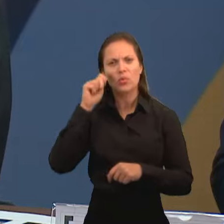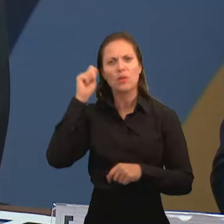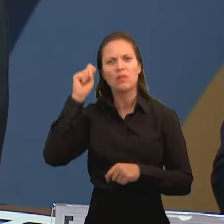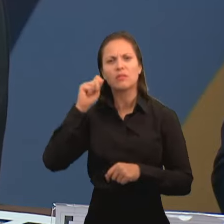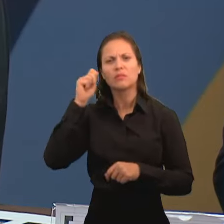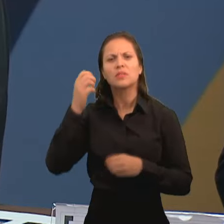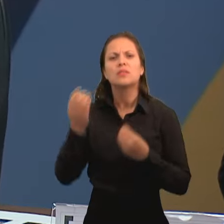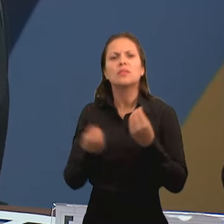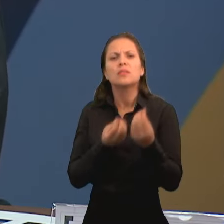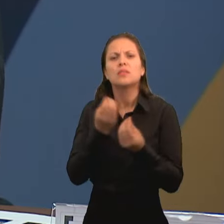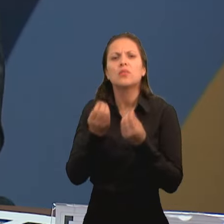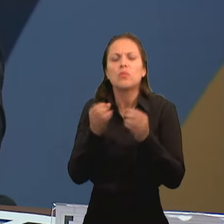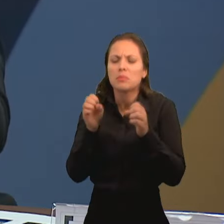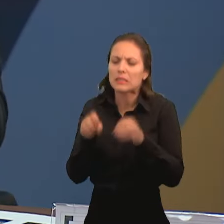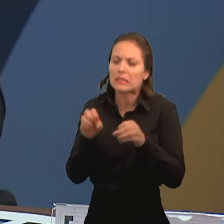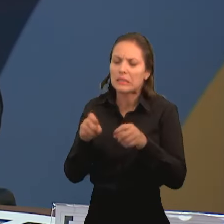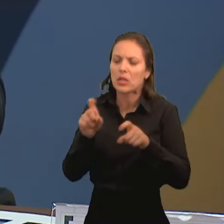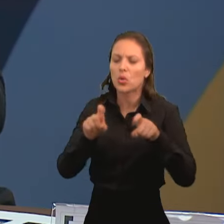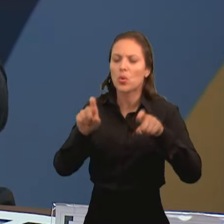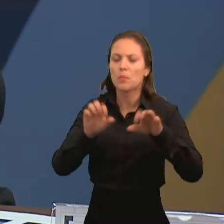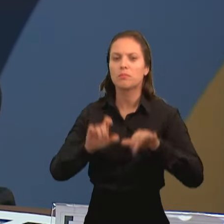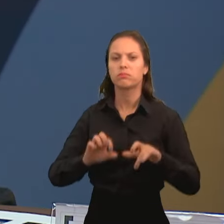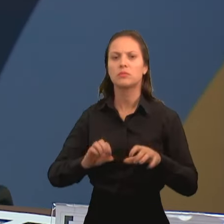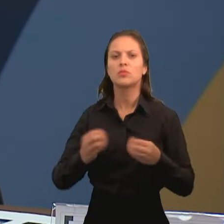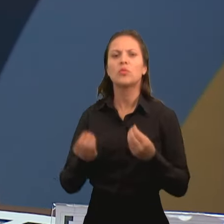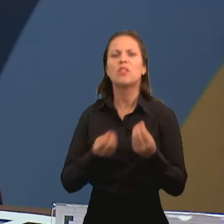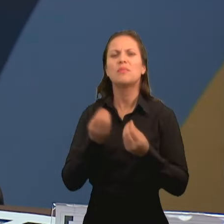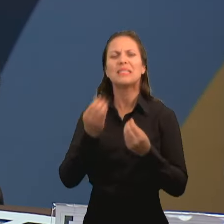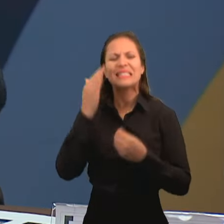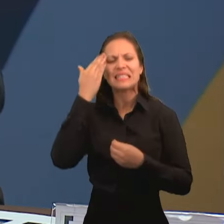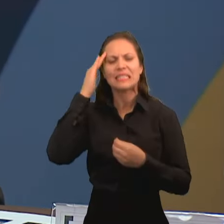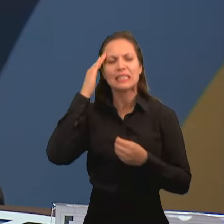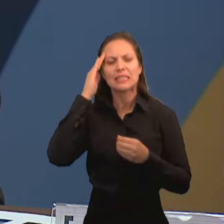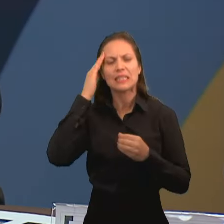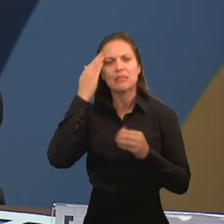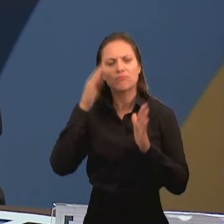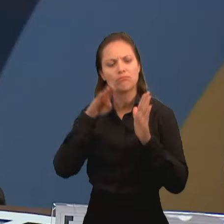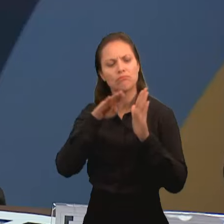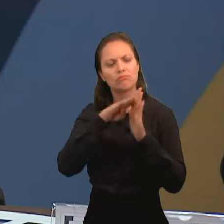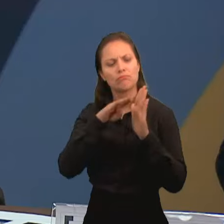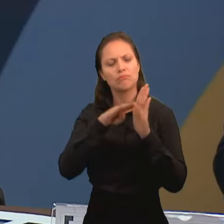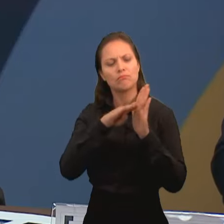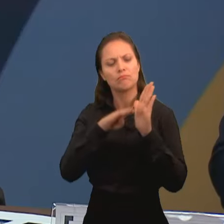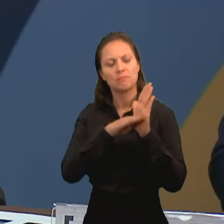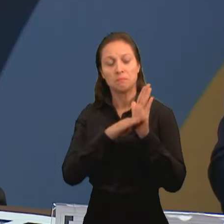preguntaron era cómo se puede enseñar a las computadoras a reconocer padrones.